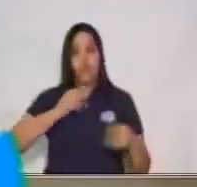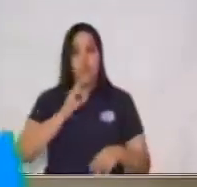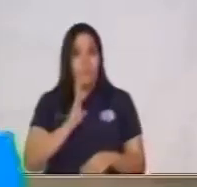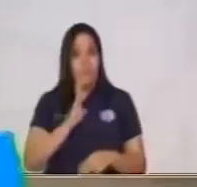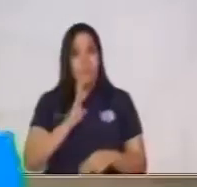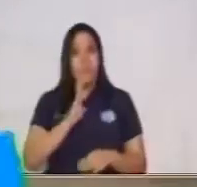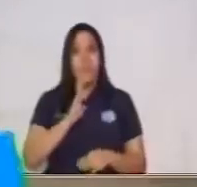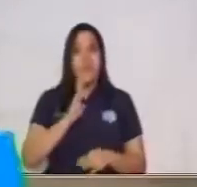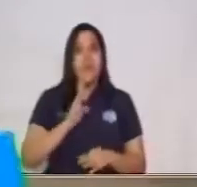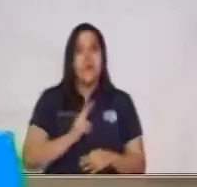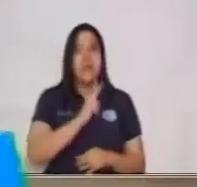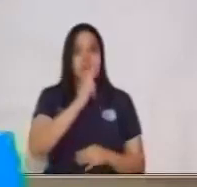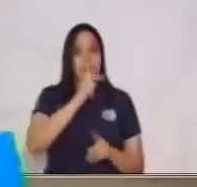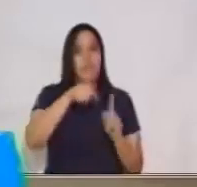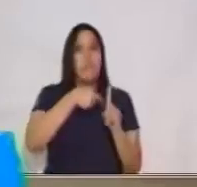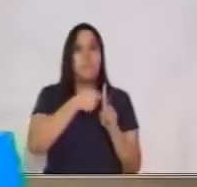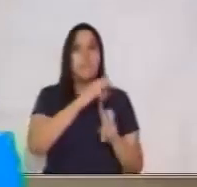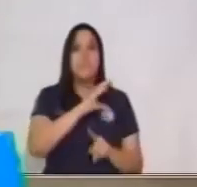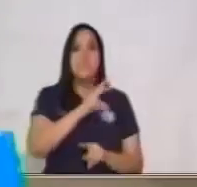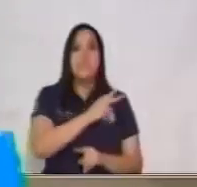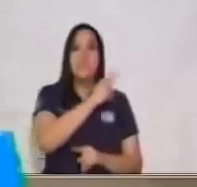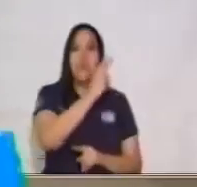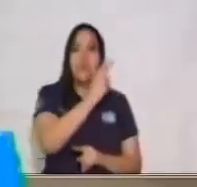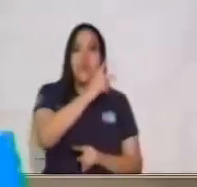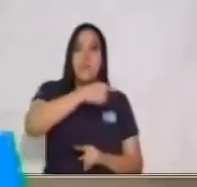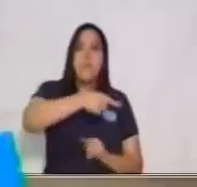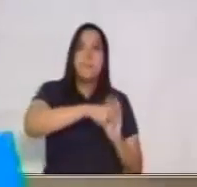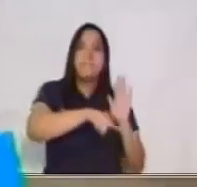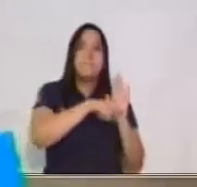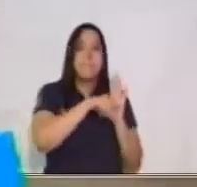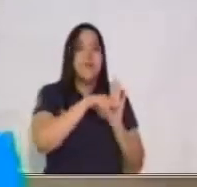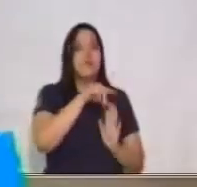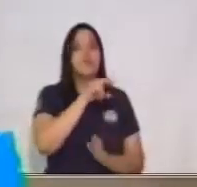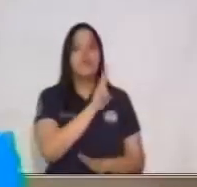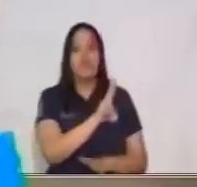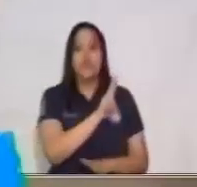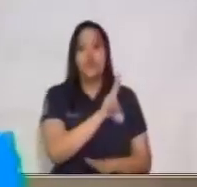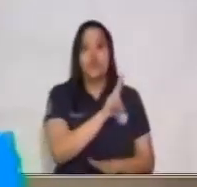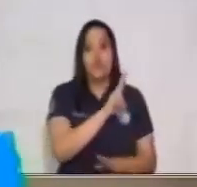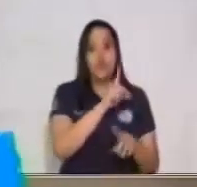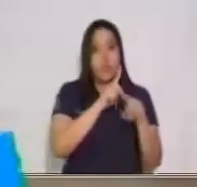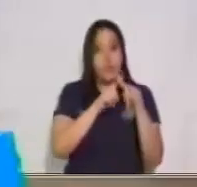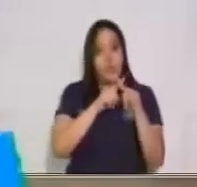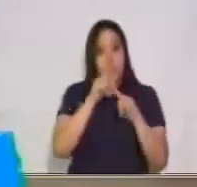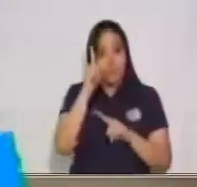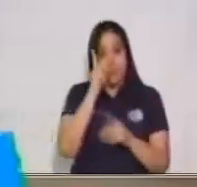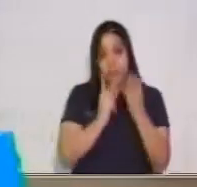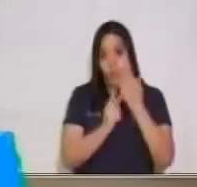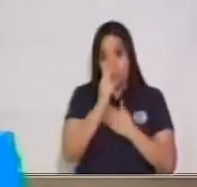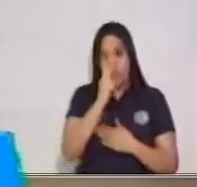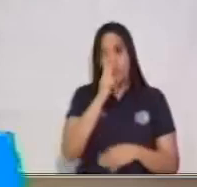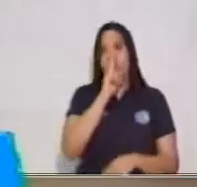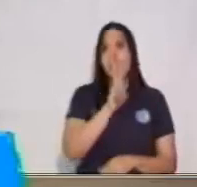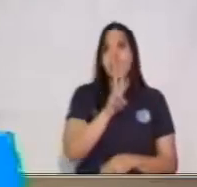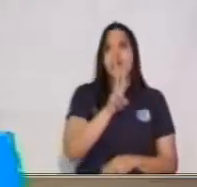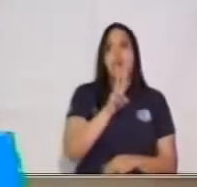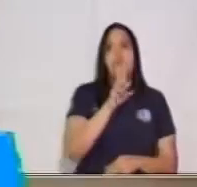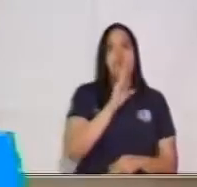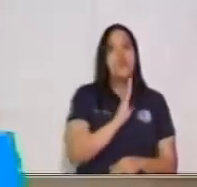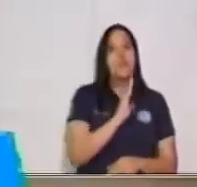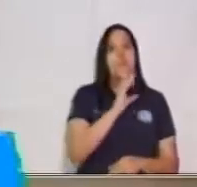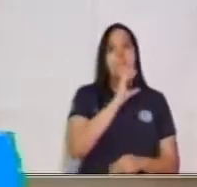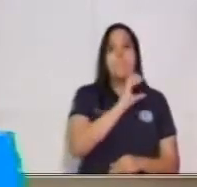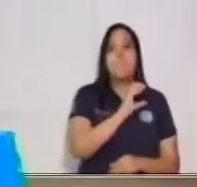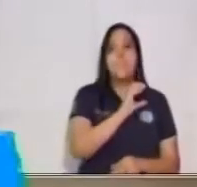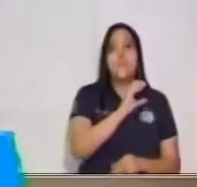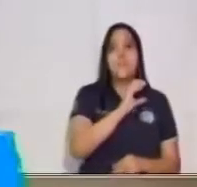cuadrado, menos dos veces la multiplicación de estos dos lados, ahora ya no al cuadrado, sino que